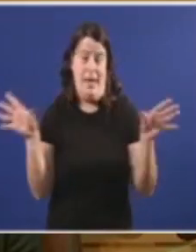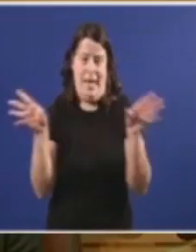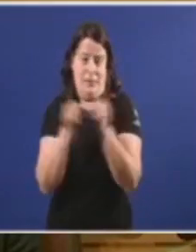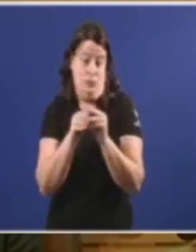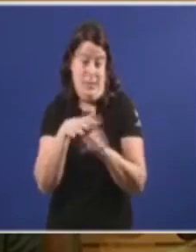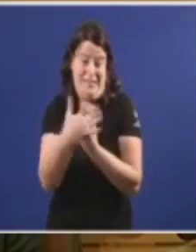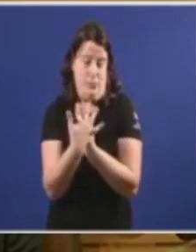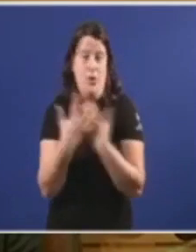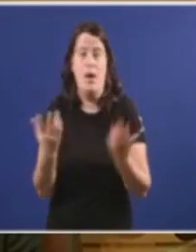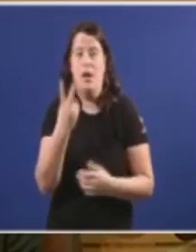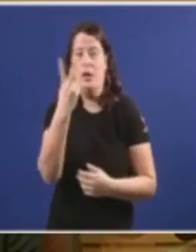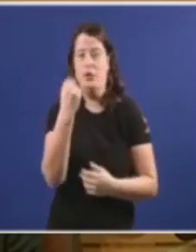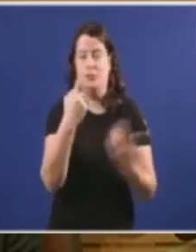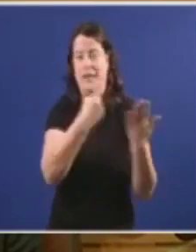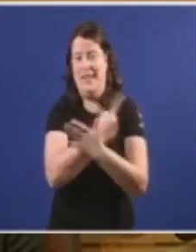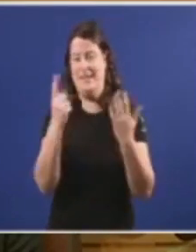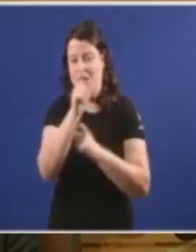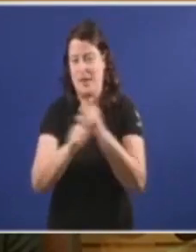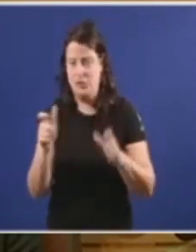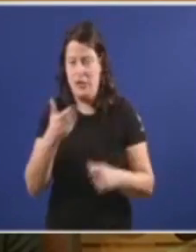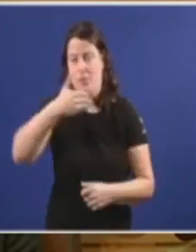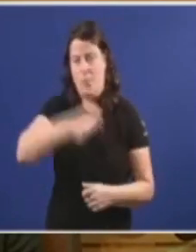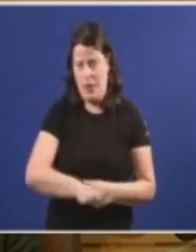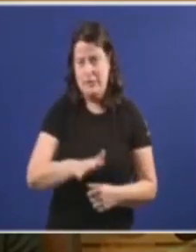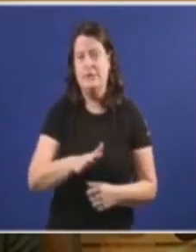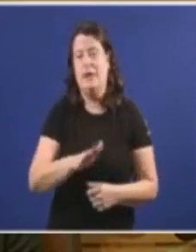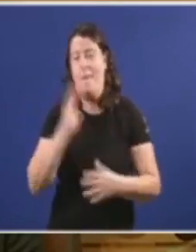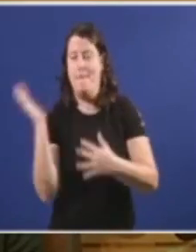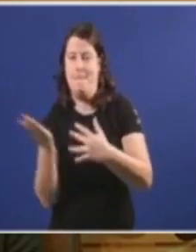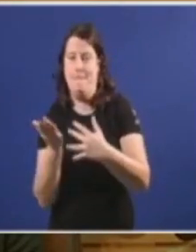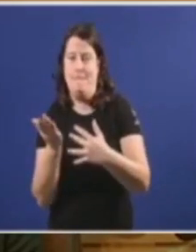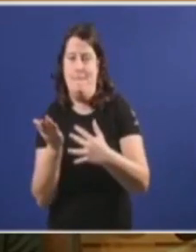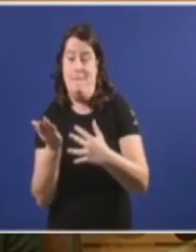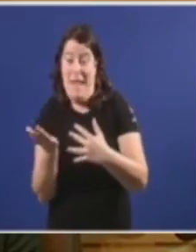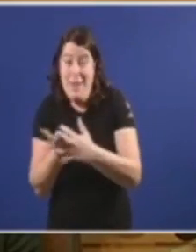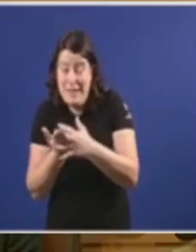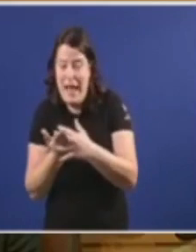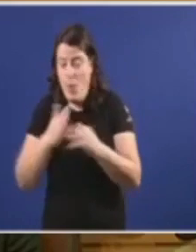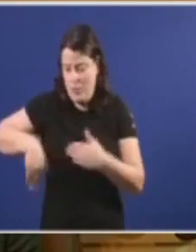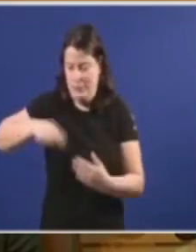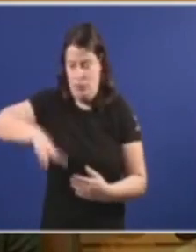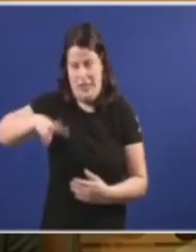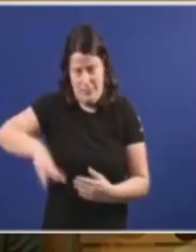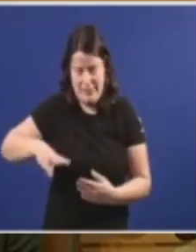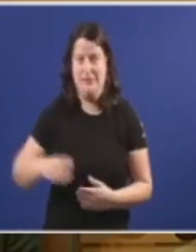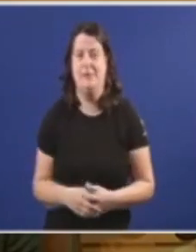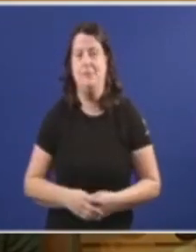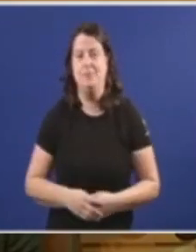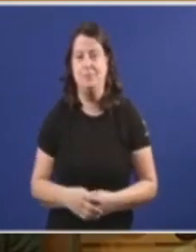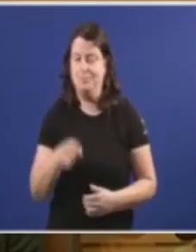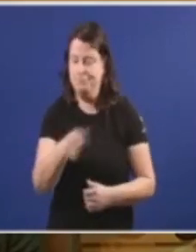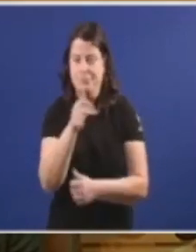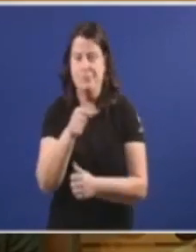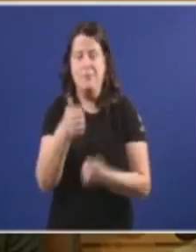situación. 2016 persoas falecidas, a metade nos últimos 3 meses. Polo tanto, nada máis